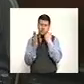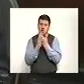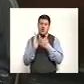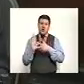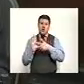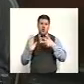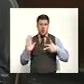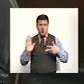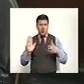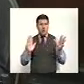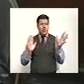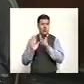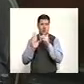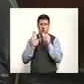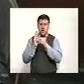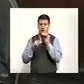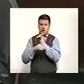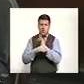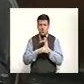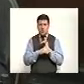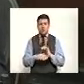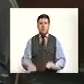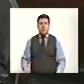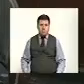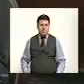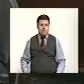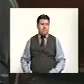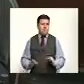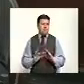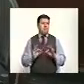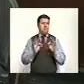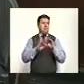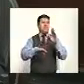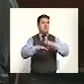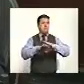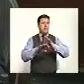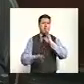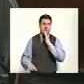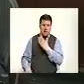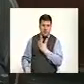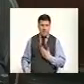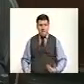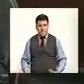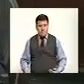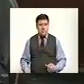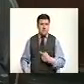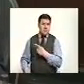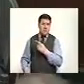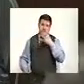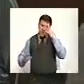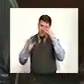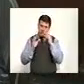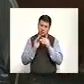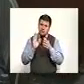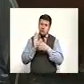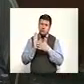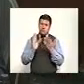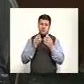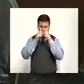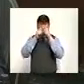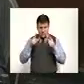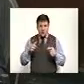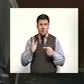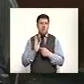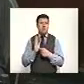Constitución y todas sus instituciones. Se fundamenta esta facultad en que el presidente firmó el acuerdo en representación del